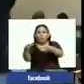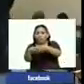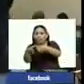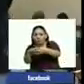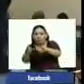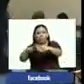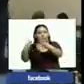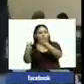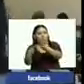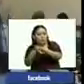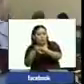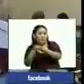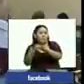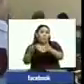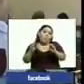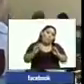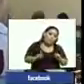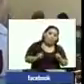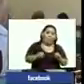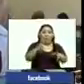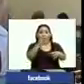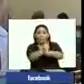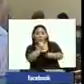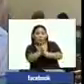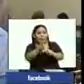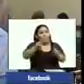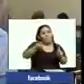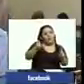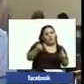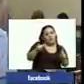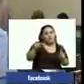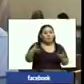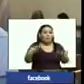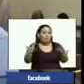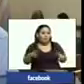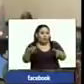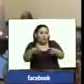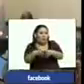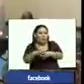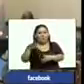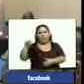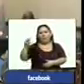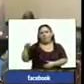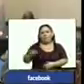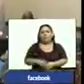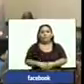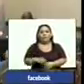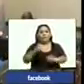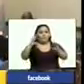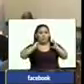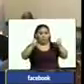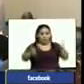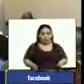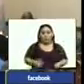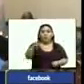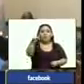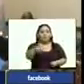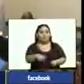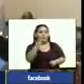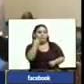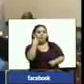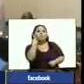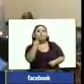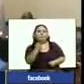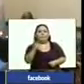criminales como las pandillas o el abuso de autoridad de parte de cuerpos de seguridad. El actual gobierno, además de reconocer que